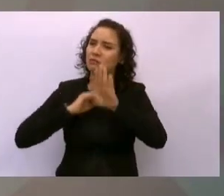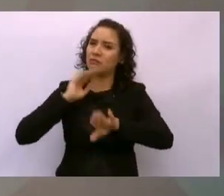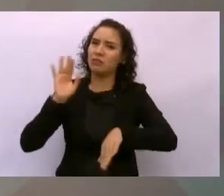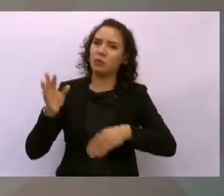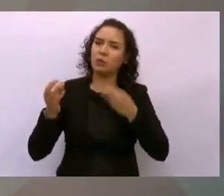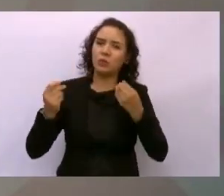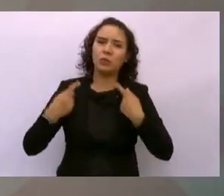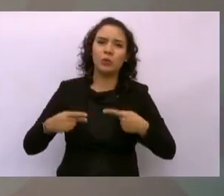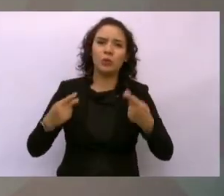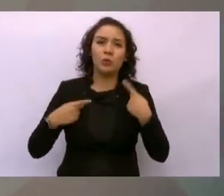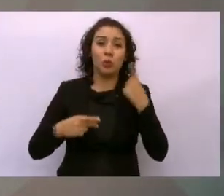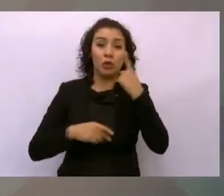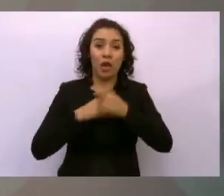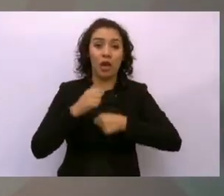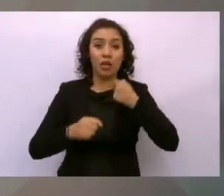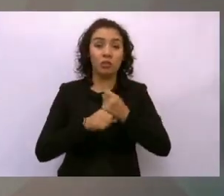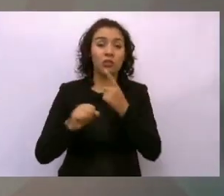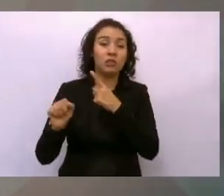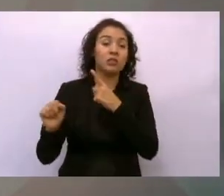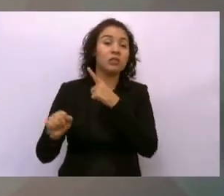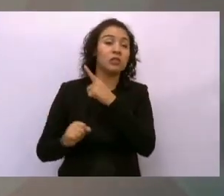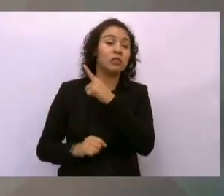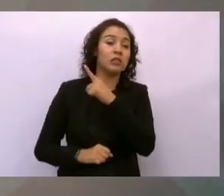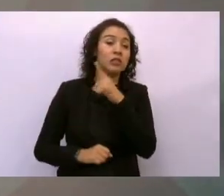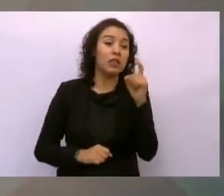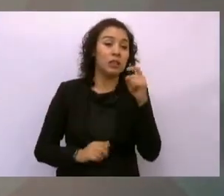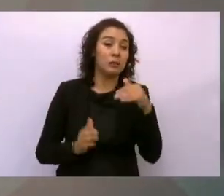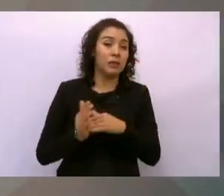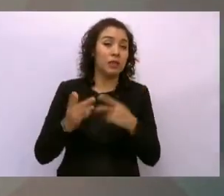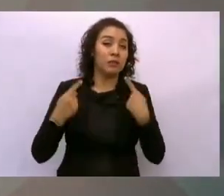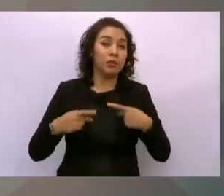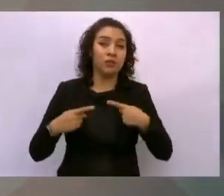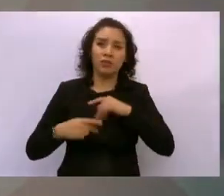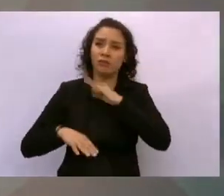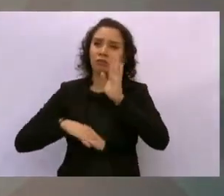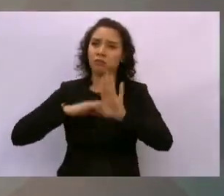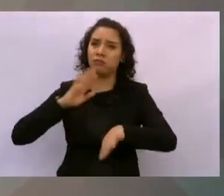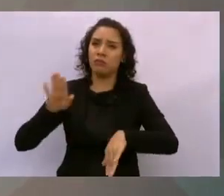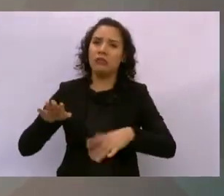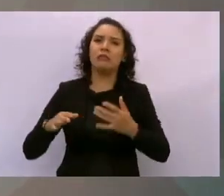100,000 personas al año, y duele mucho porque la mayoría jóvenes.